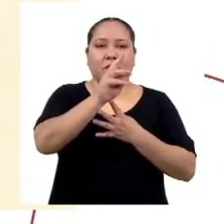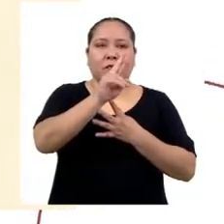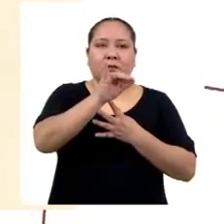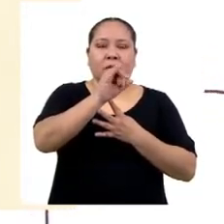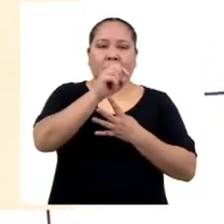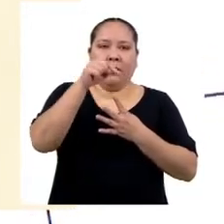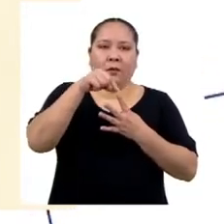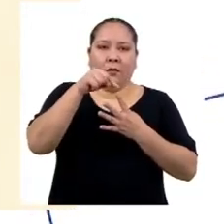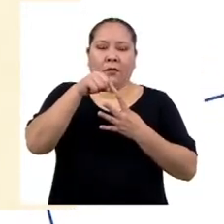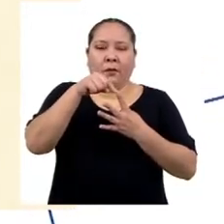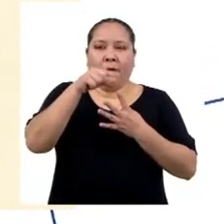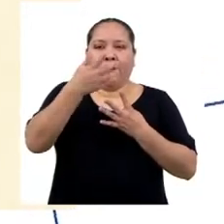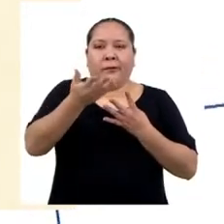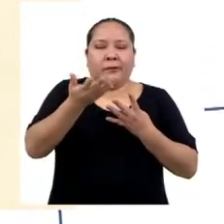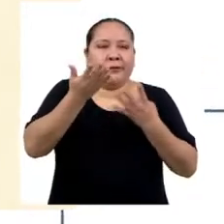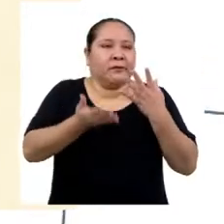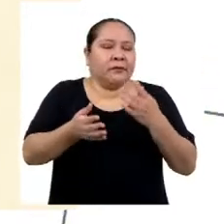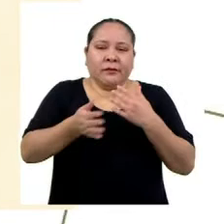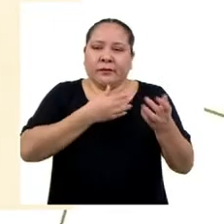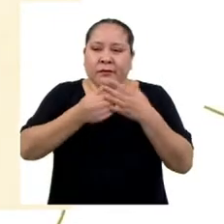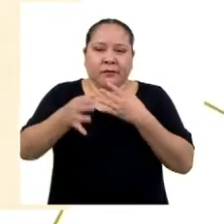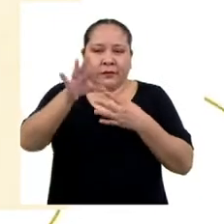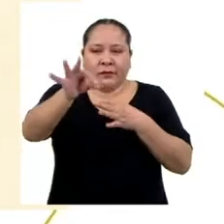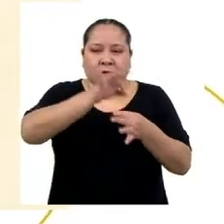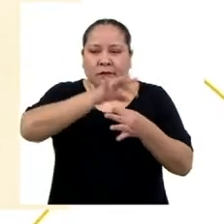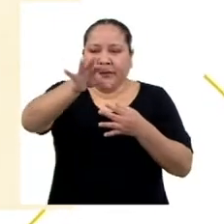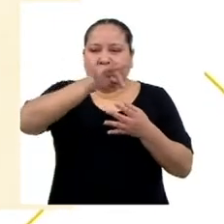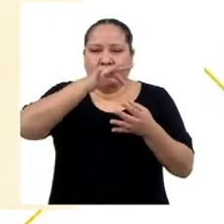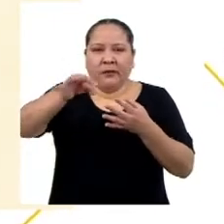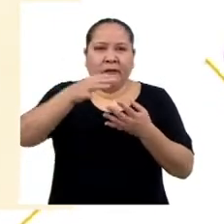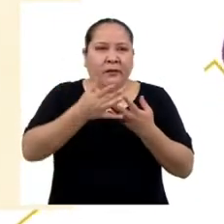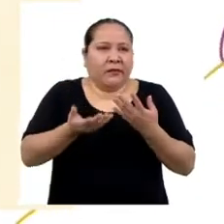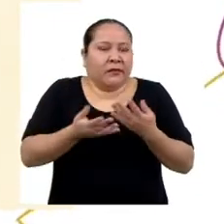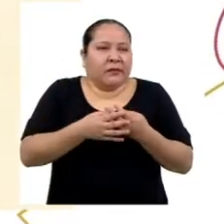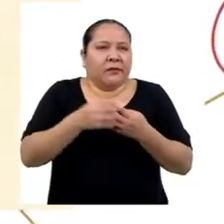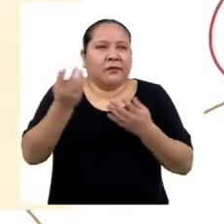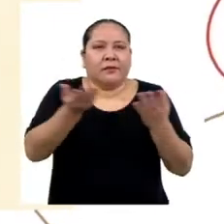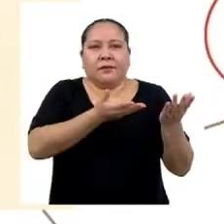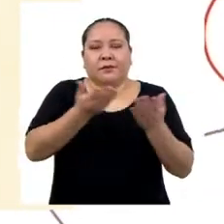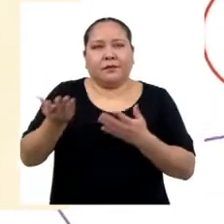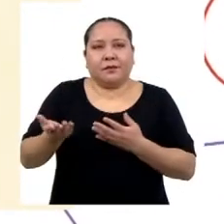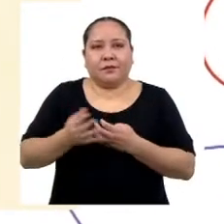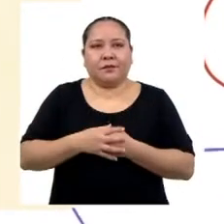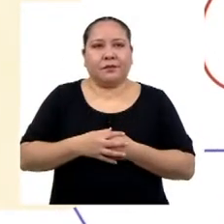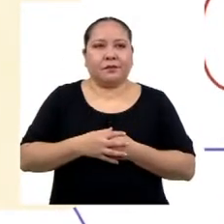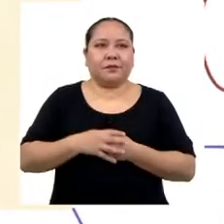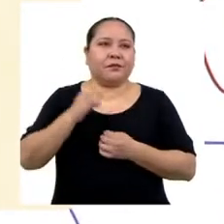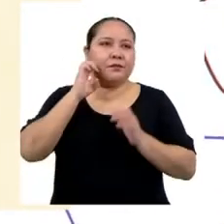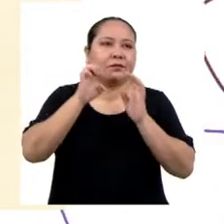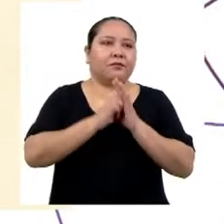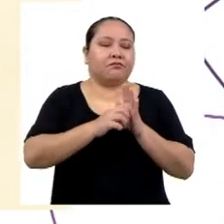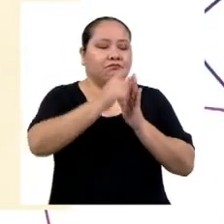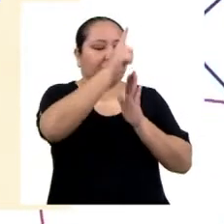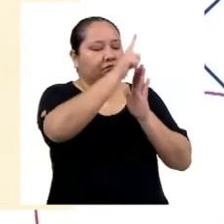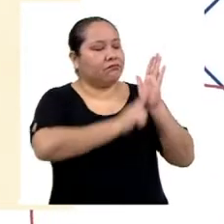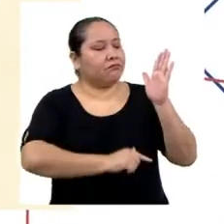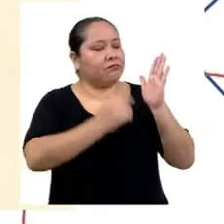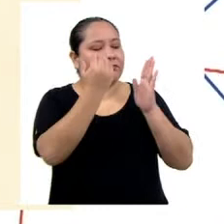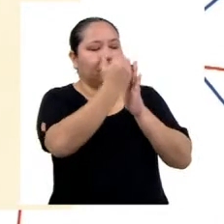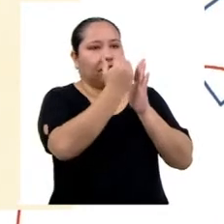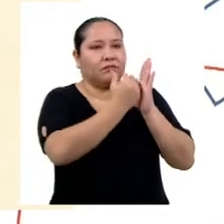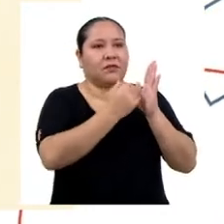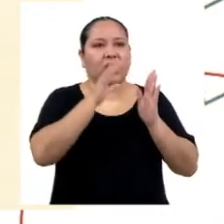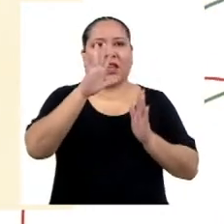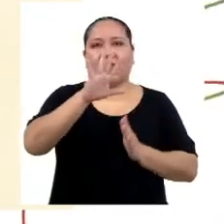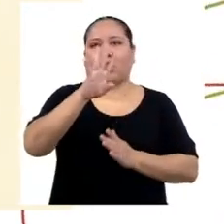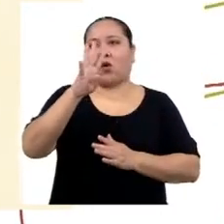cual puede considerar cualquier dato. Por ejemplo, llevándolo a nuestro caso, tengo una lista de 540